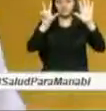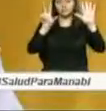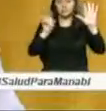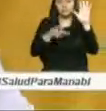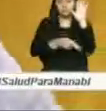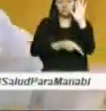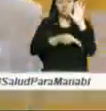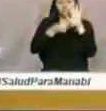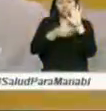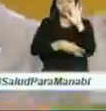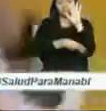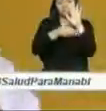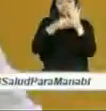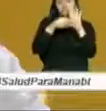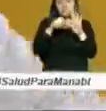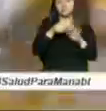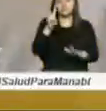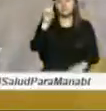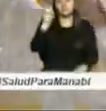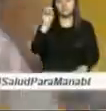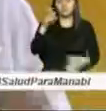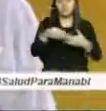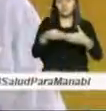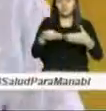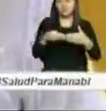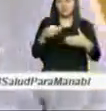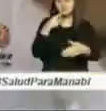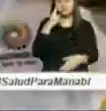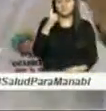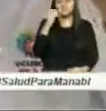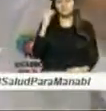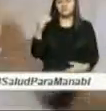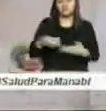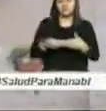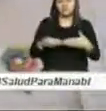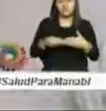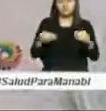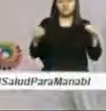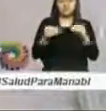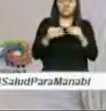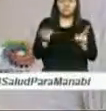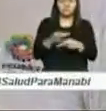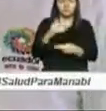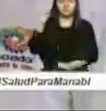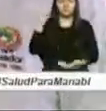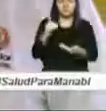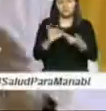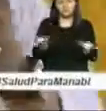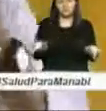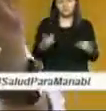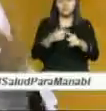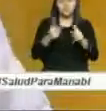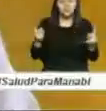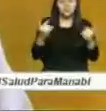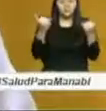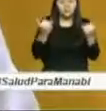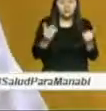estuvo a $40. Tráiganlo a valor presente, eso es más de $100 y con menor costo de producción. No es verdad, es porque por